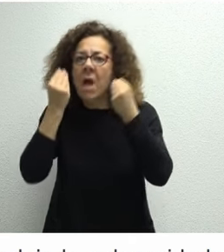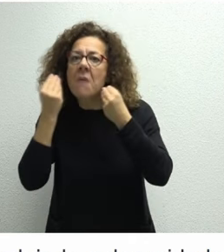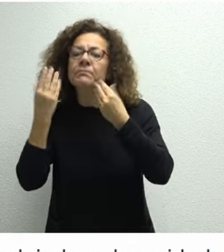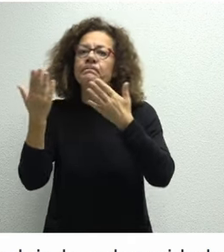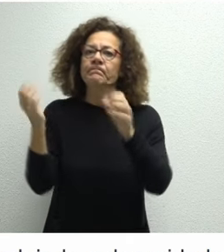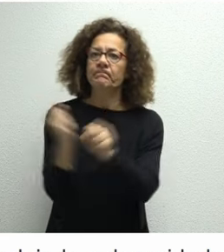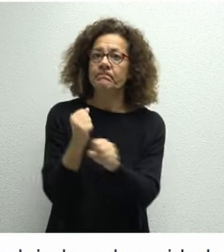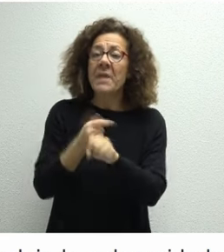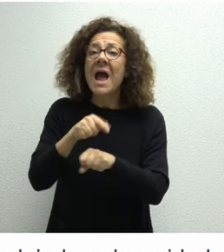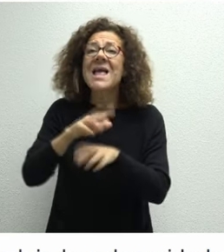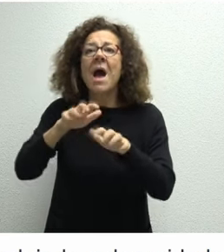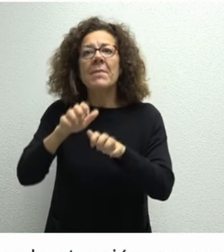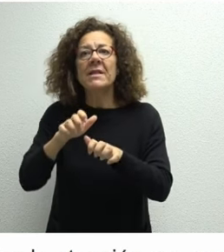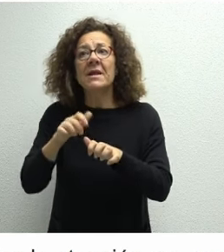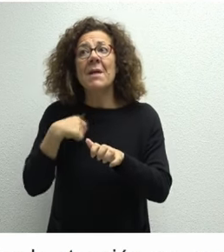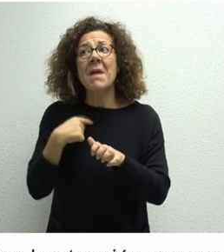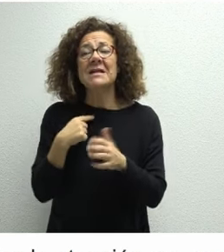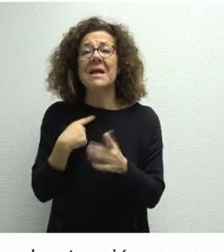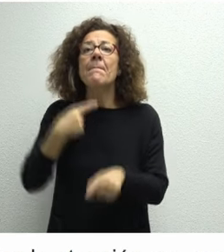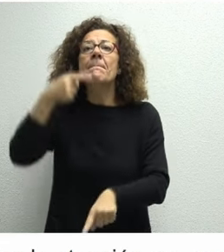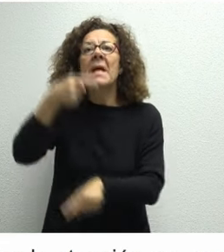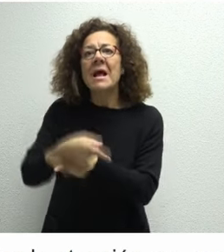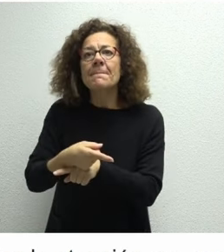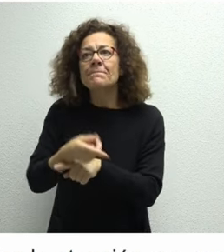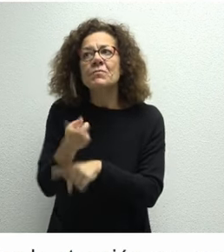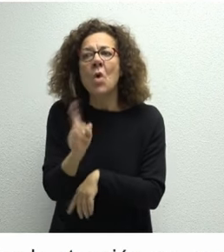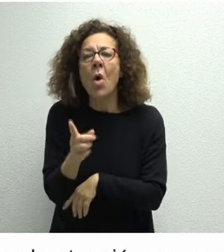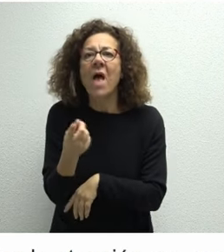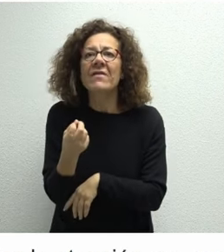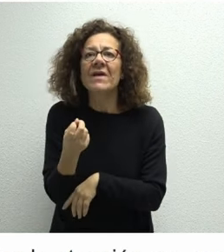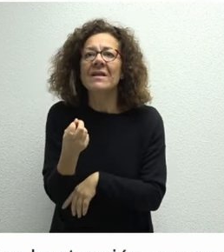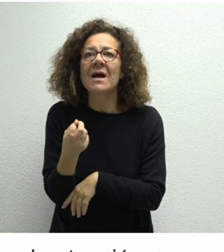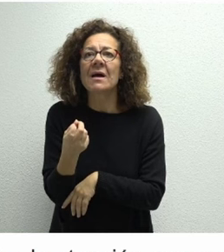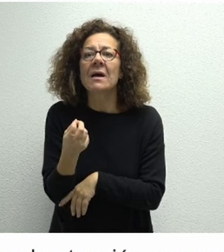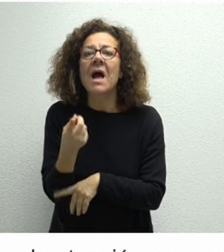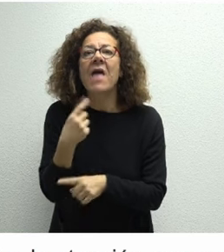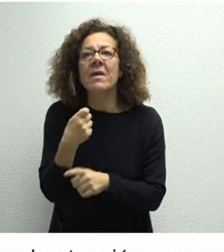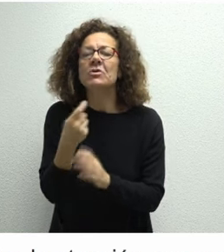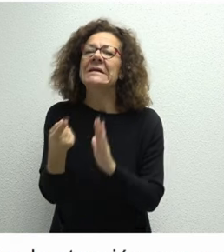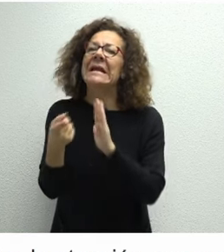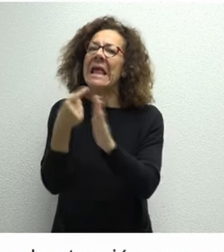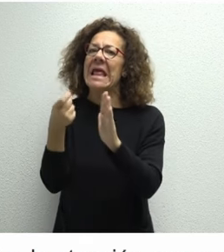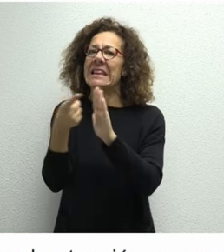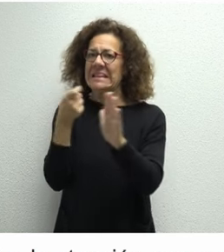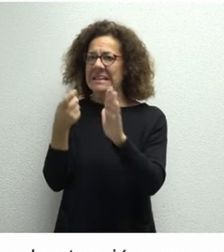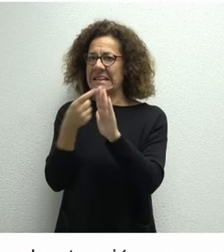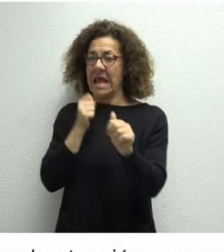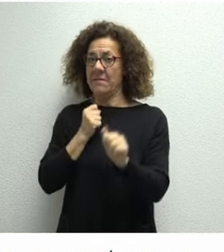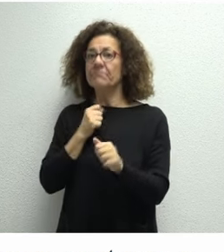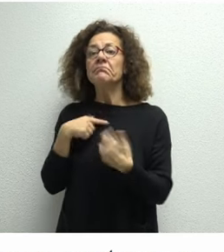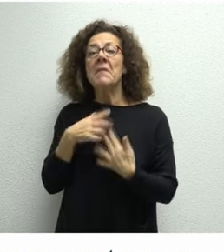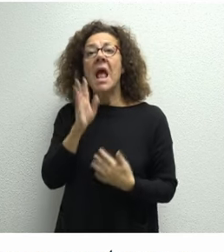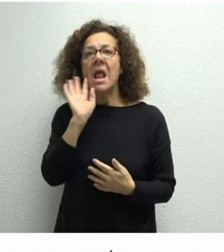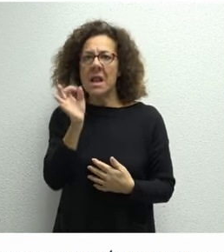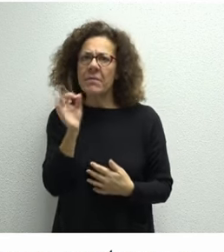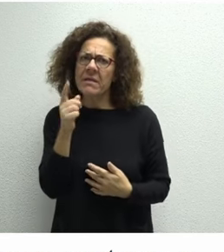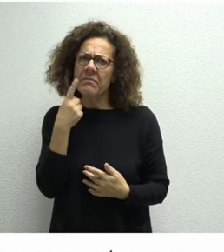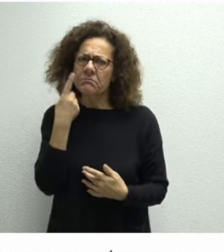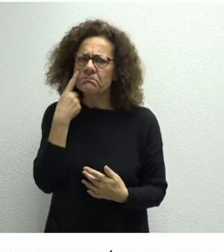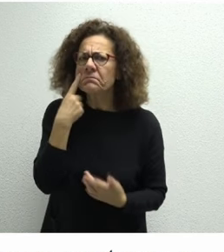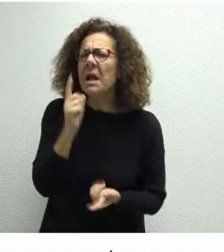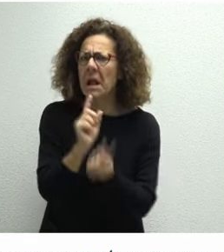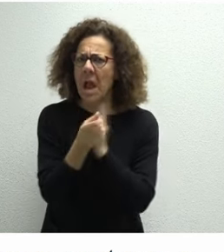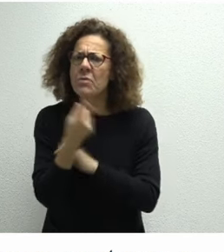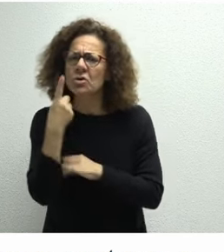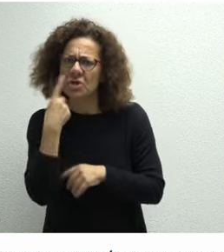entonces aprendí que más que prescribir o sea hacíamos la despres cripción y la verdad es que se veían cambios o